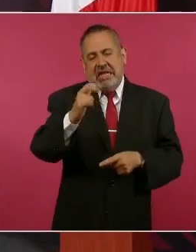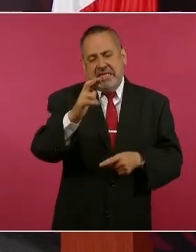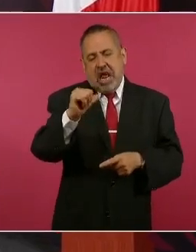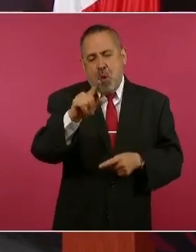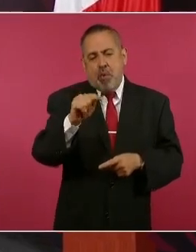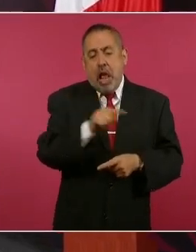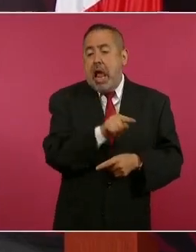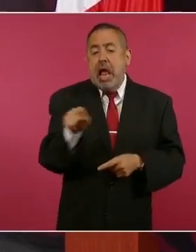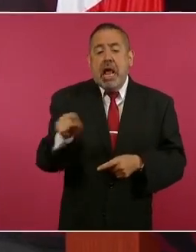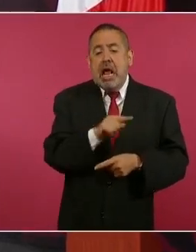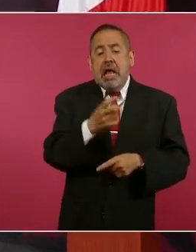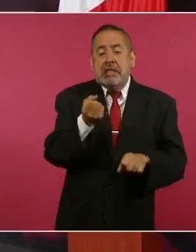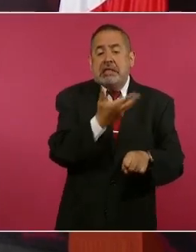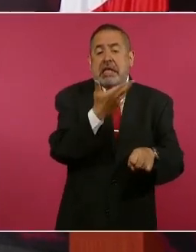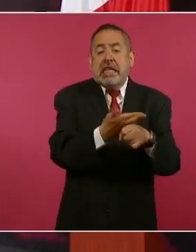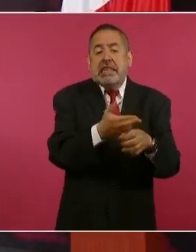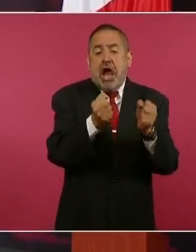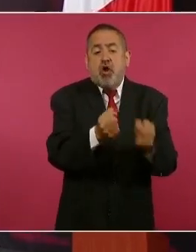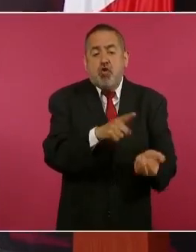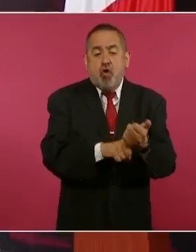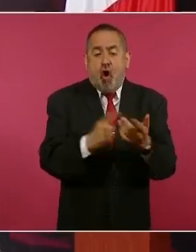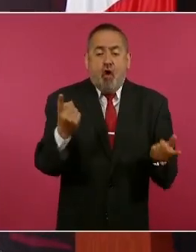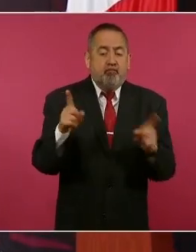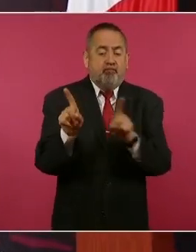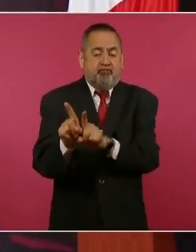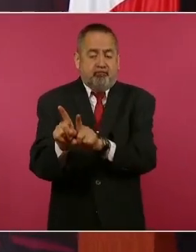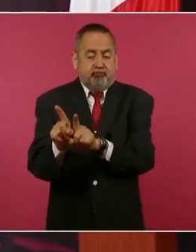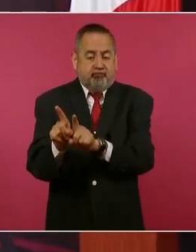Pública, su brazo derecho,